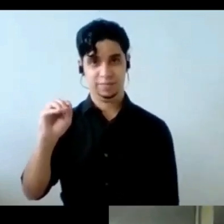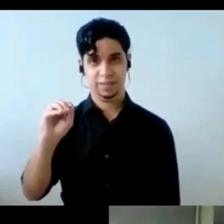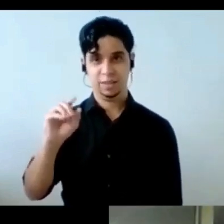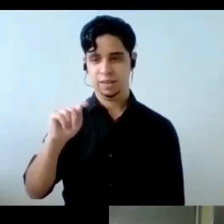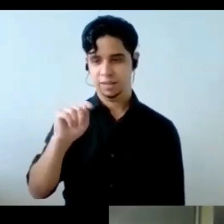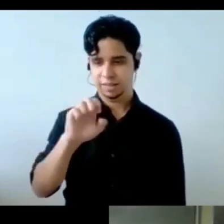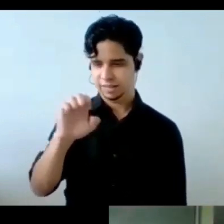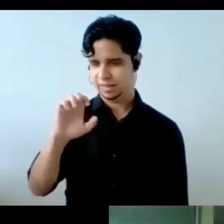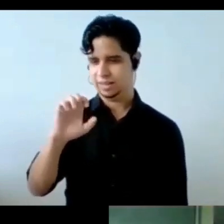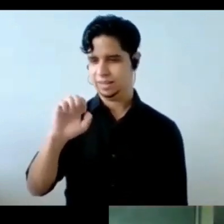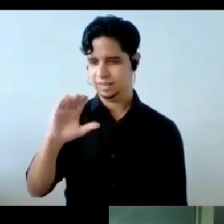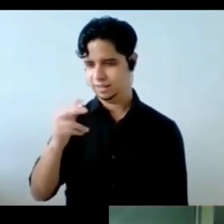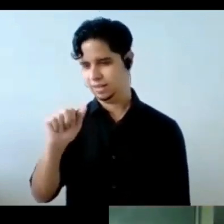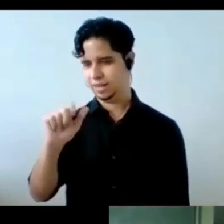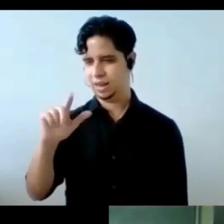Techéalo.